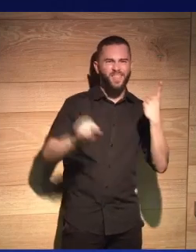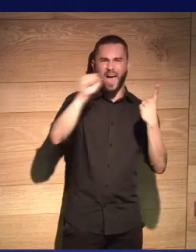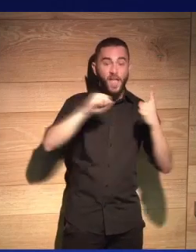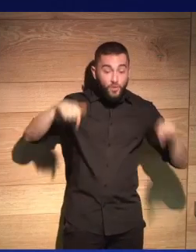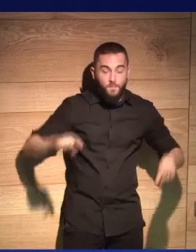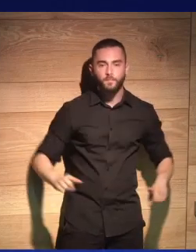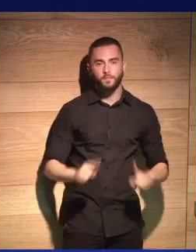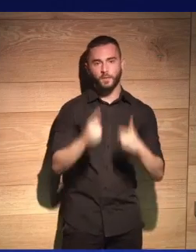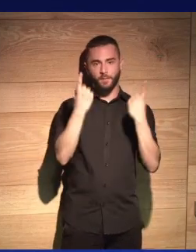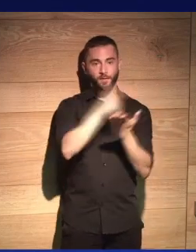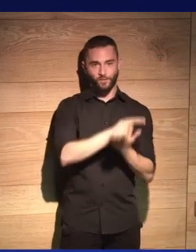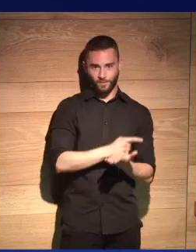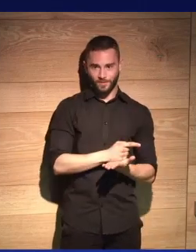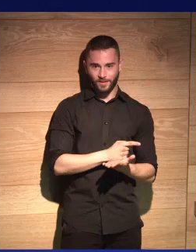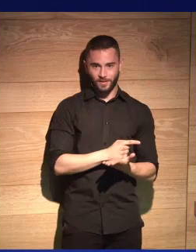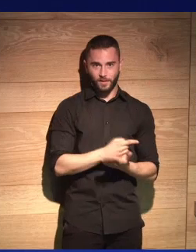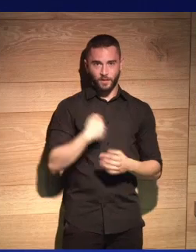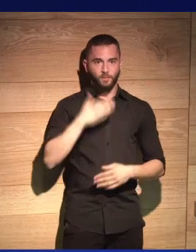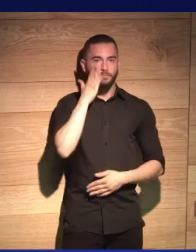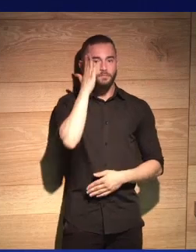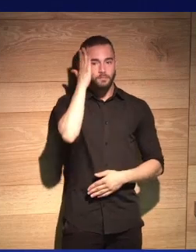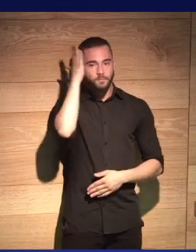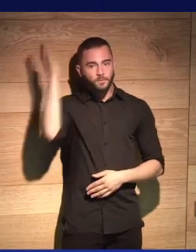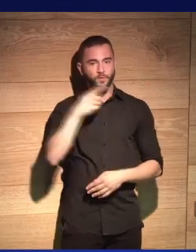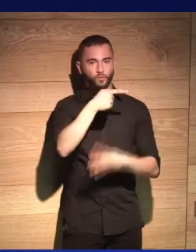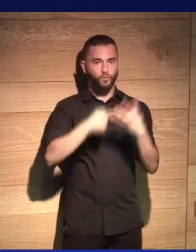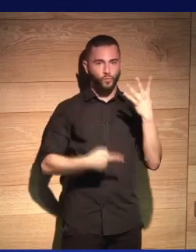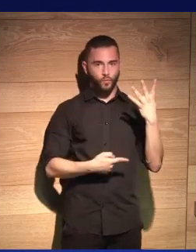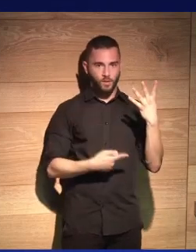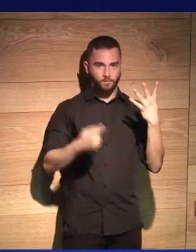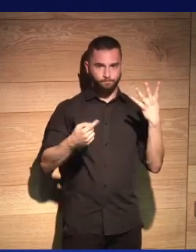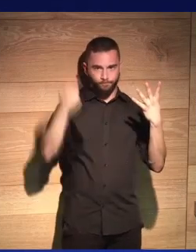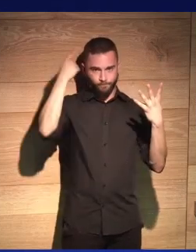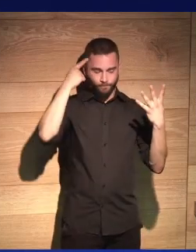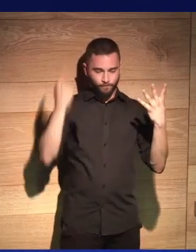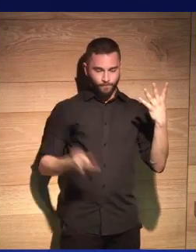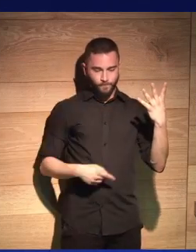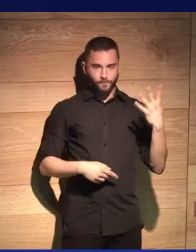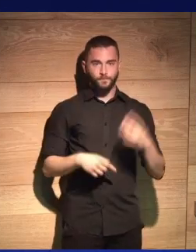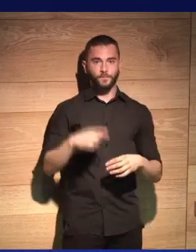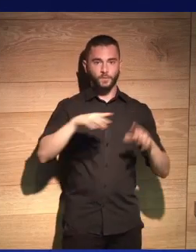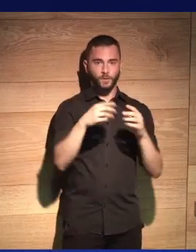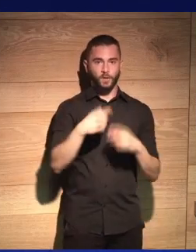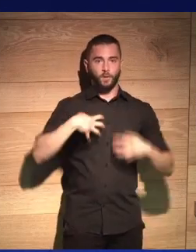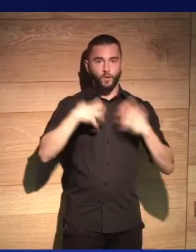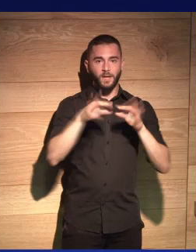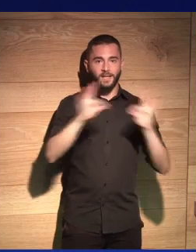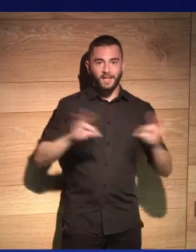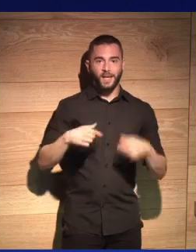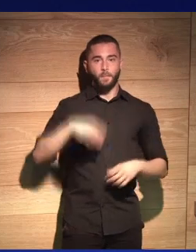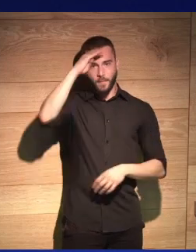quedo dormida, me aferro a esas 4 certezas: Pluma Ligera, Papacochis, Flecha